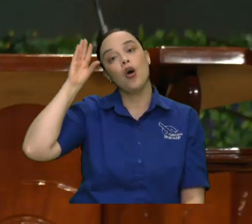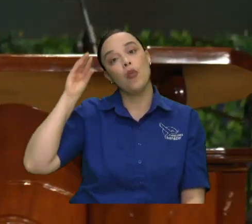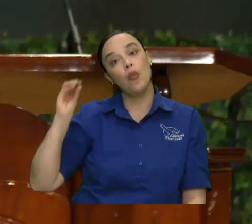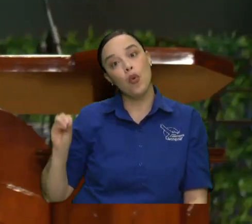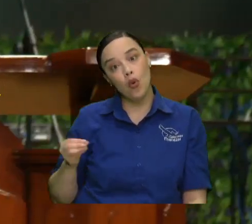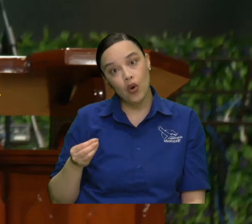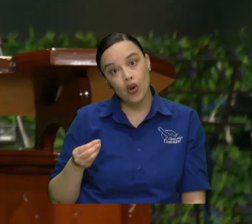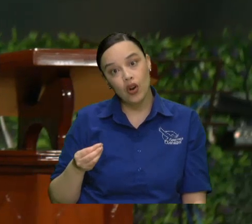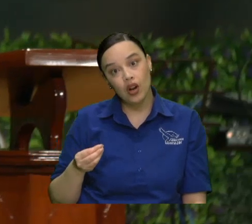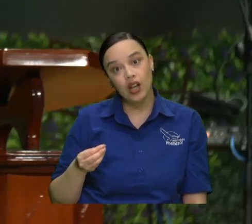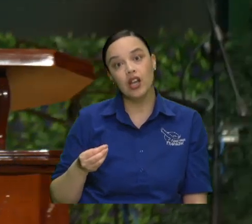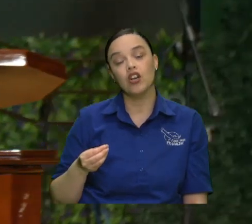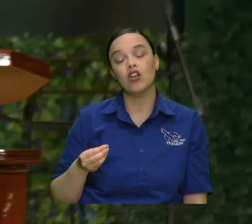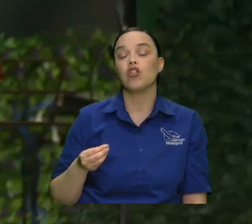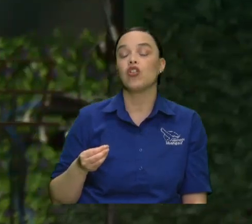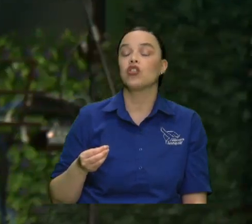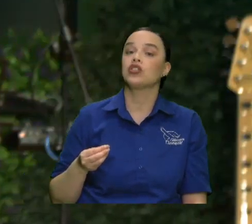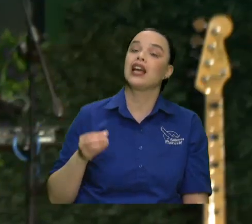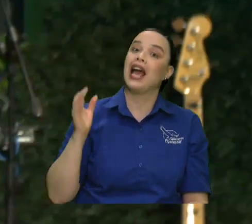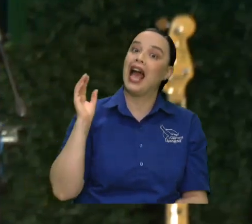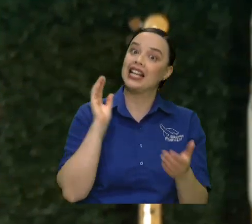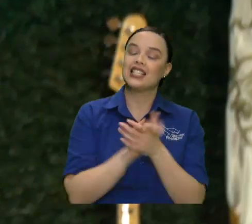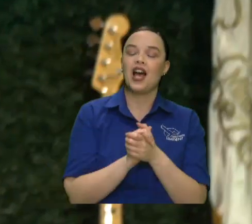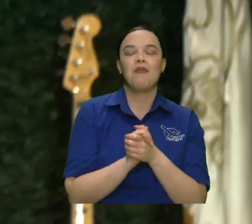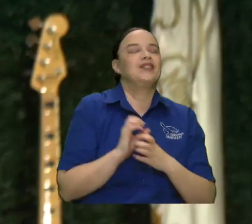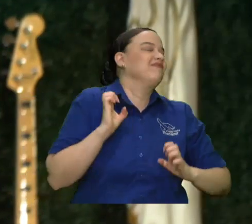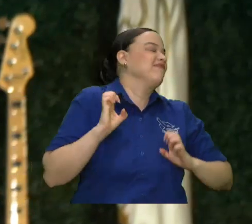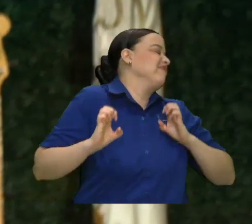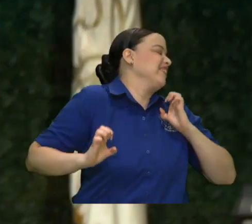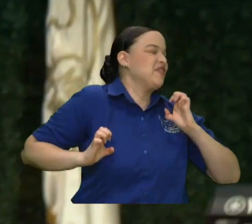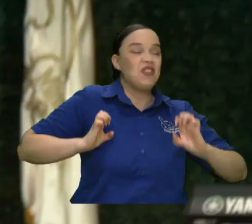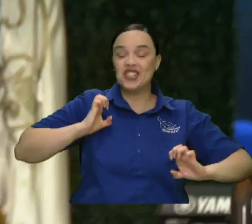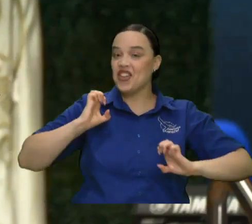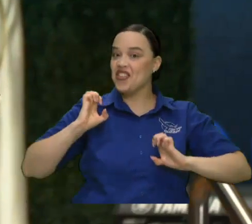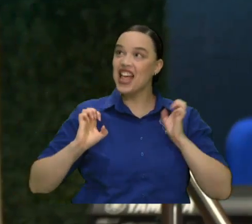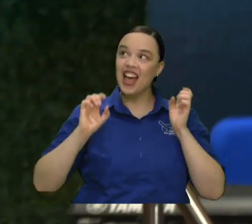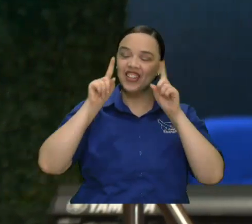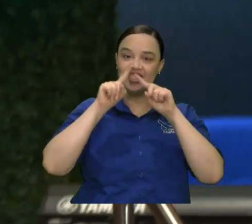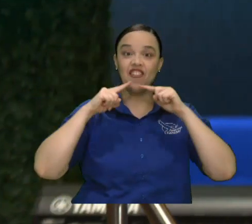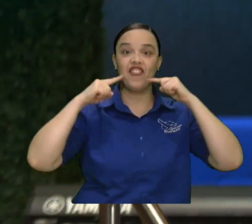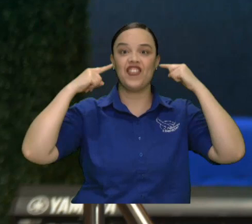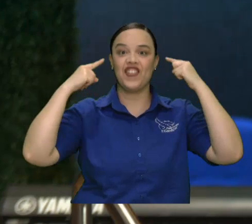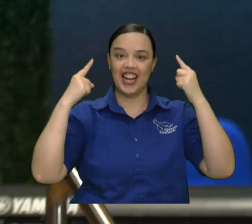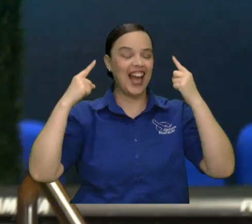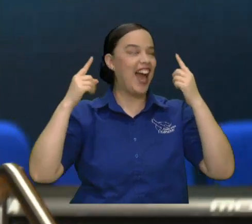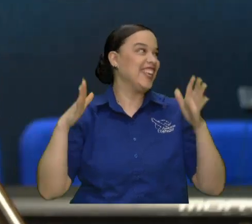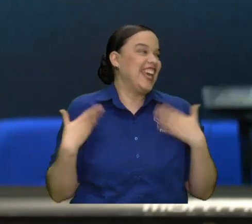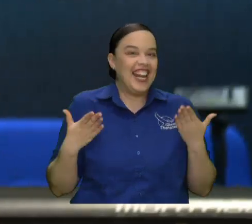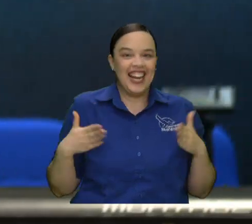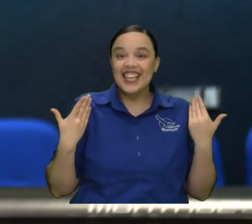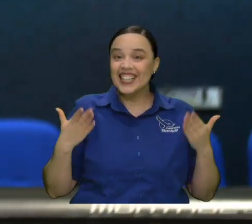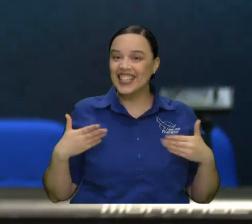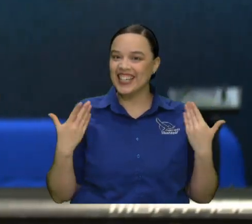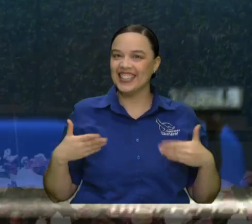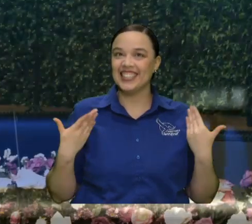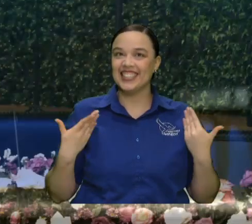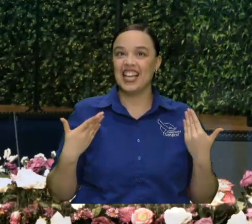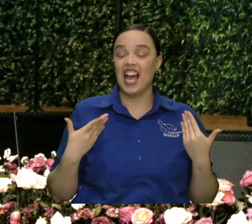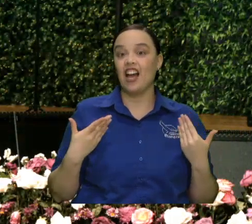como nos casamos y está bien emocionados felices porque eso es alegre a veces